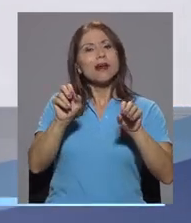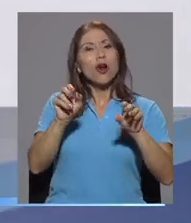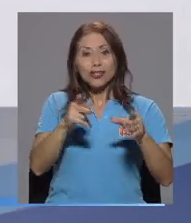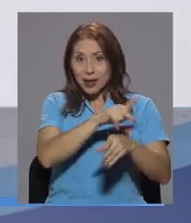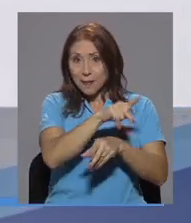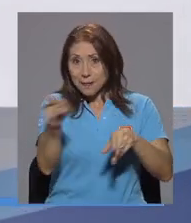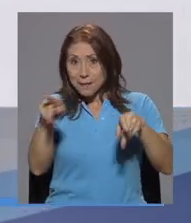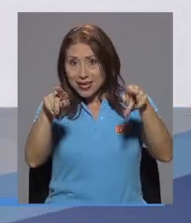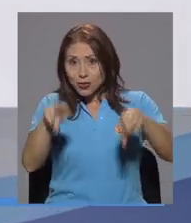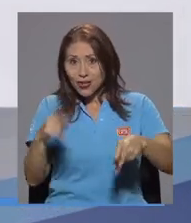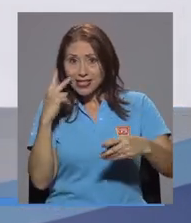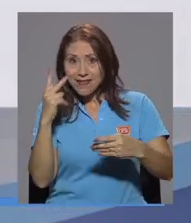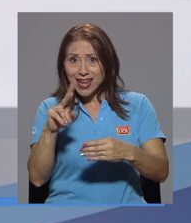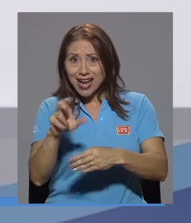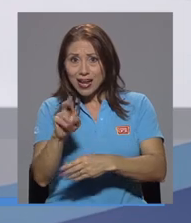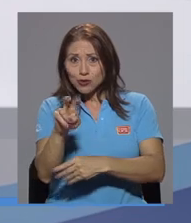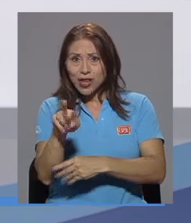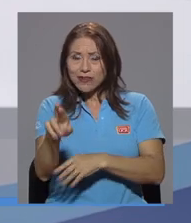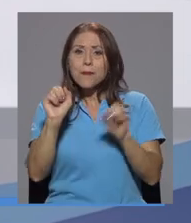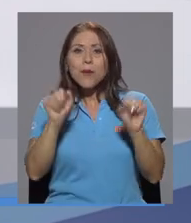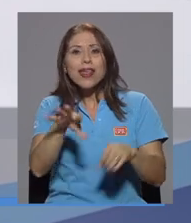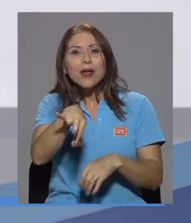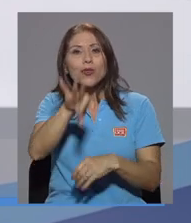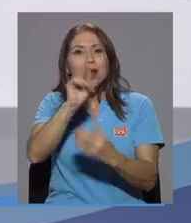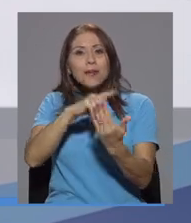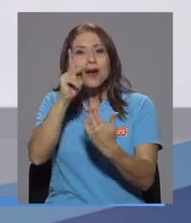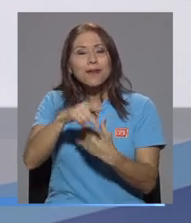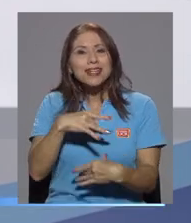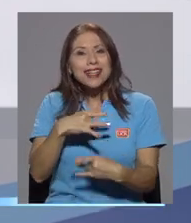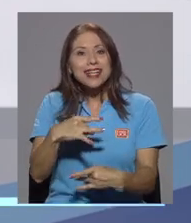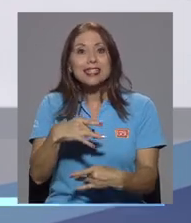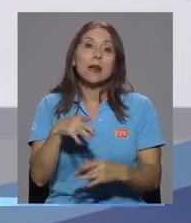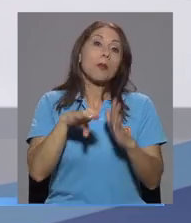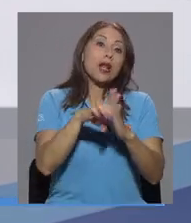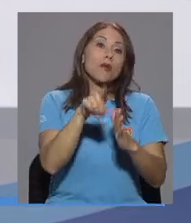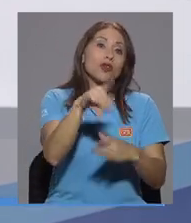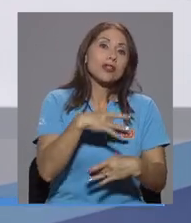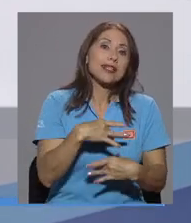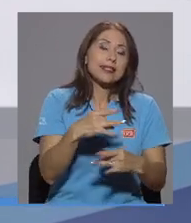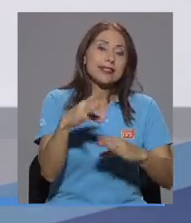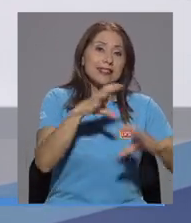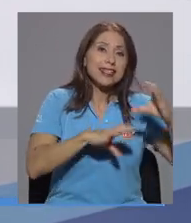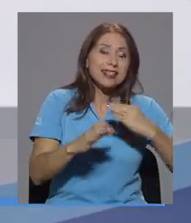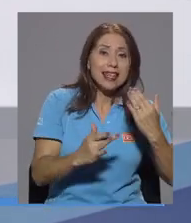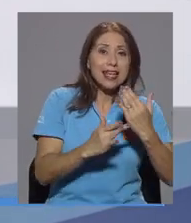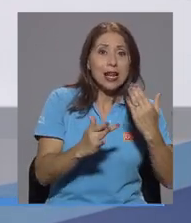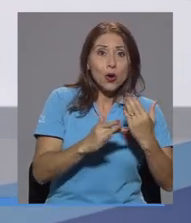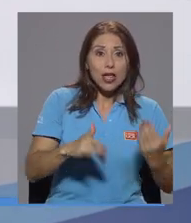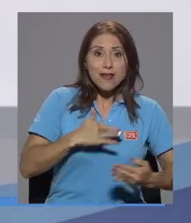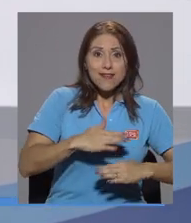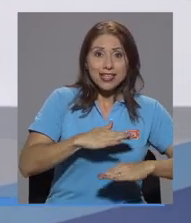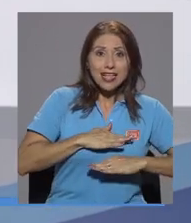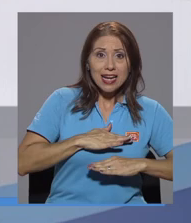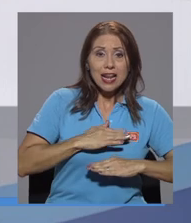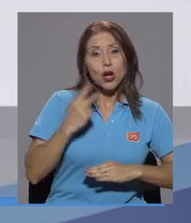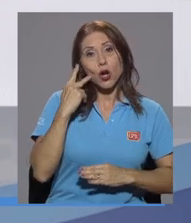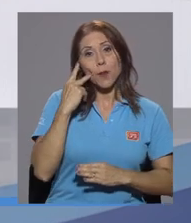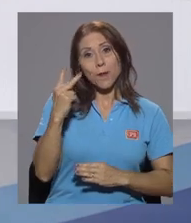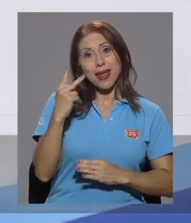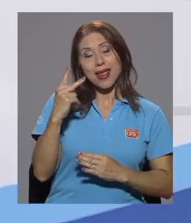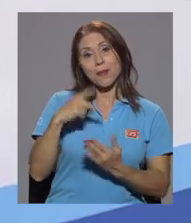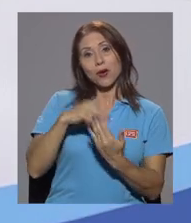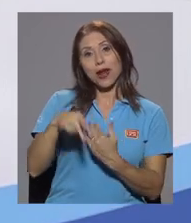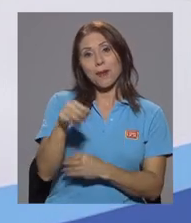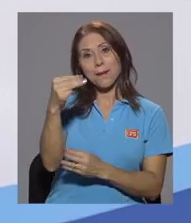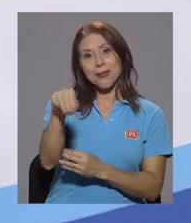puede encontrar los productos que le interesan entonces si es una persona interesada en la ciencia la tecnología y el bienestar no sintoniza los miércoles si